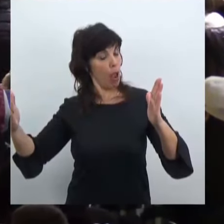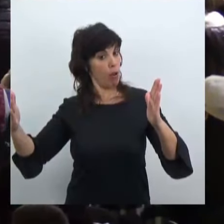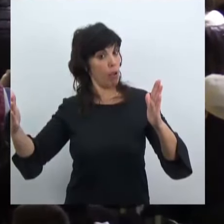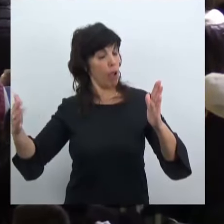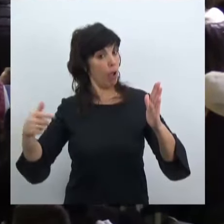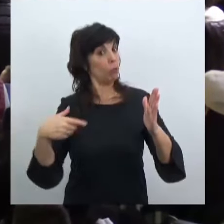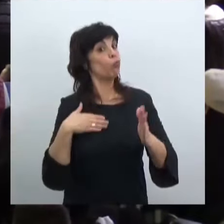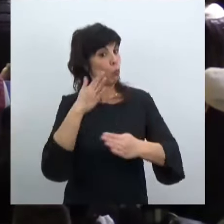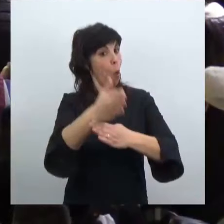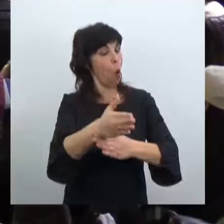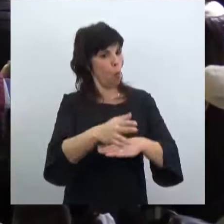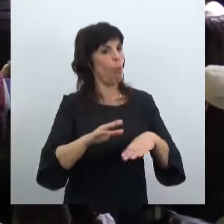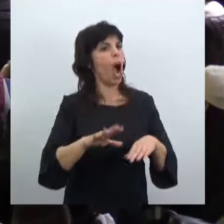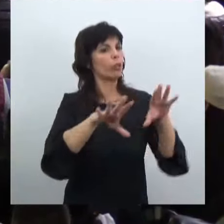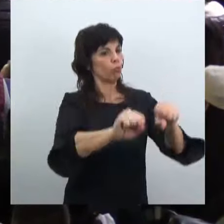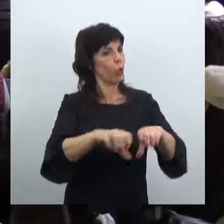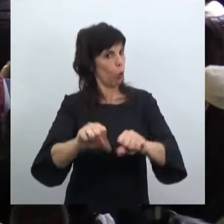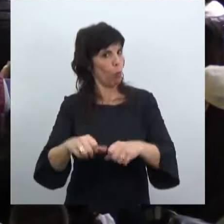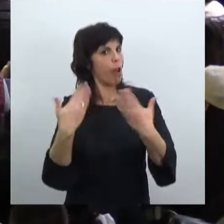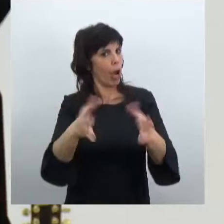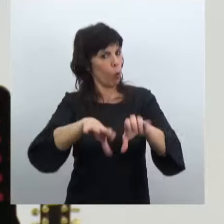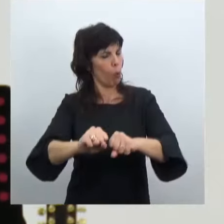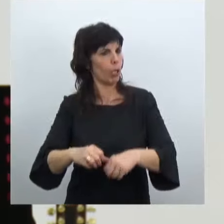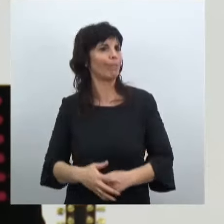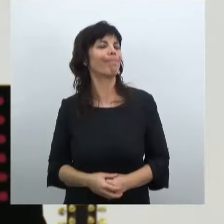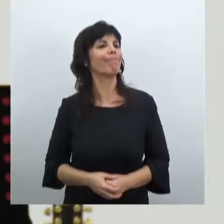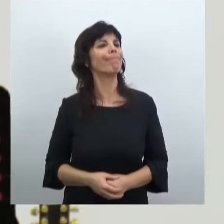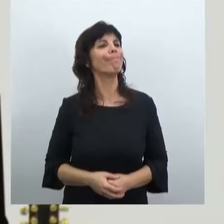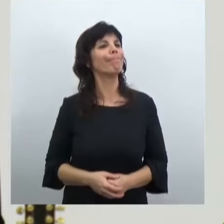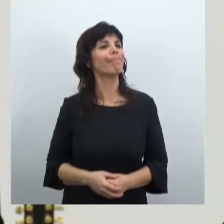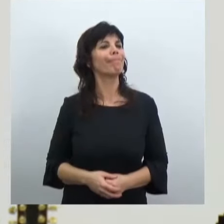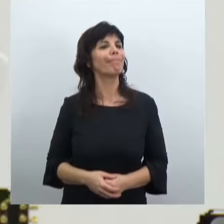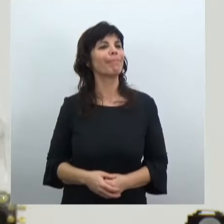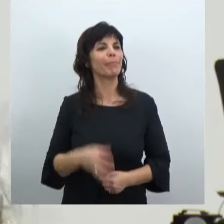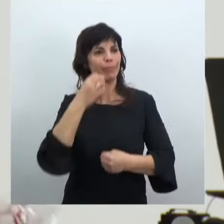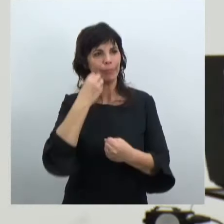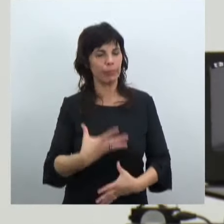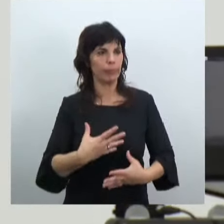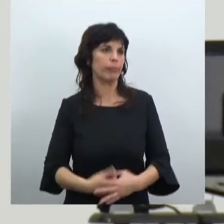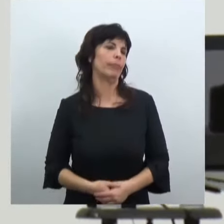nada. ¿De acuerdo? ¿Vale? ¿Ok? ¿Vale? Muy bien. Ok.